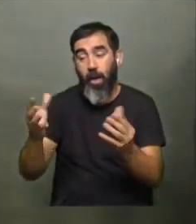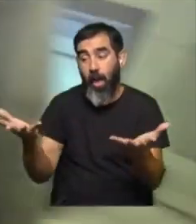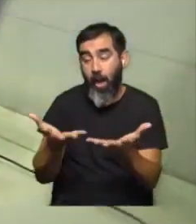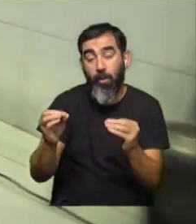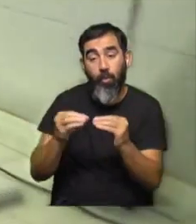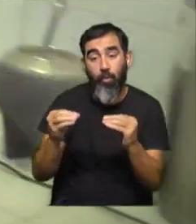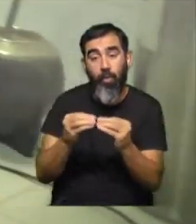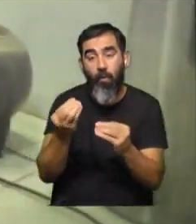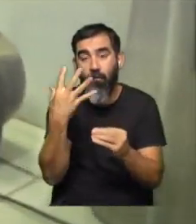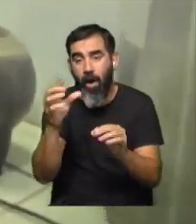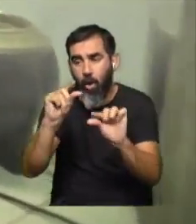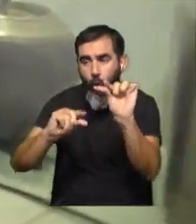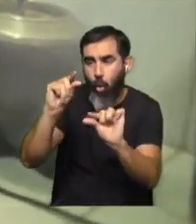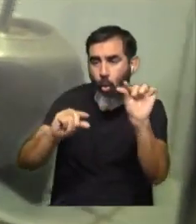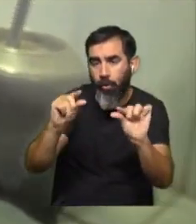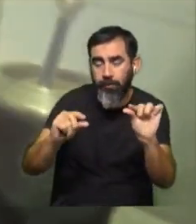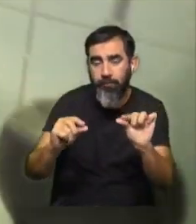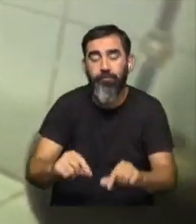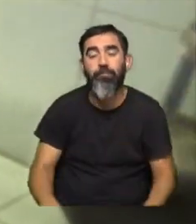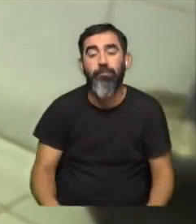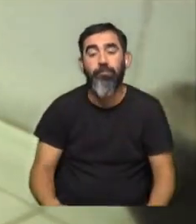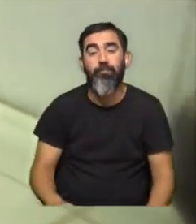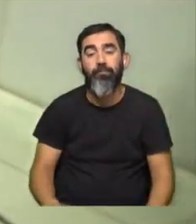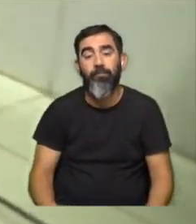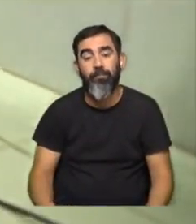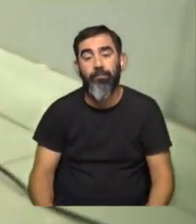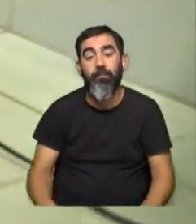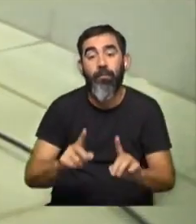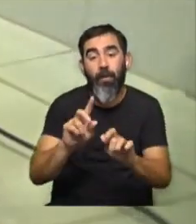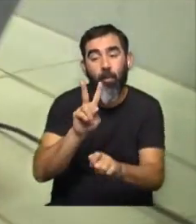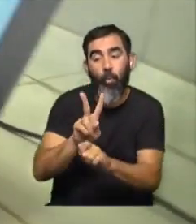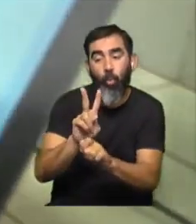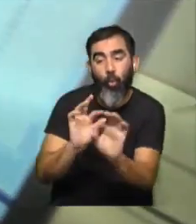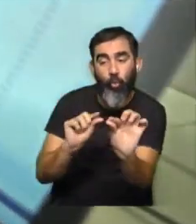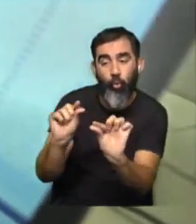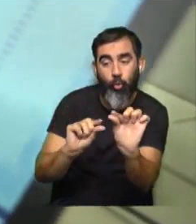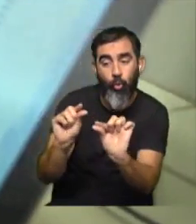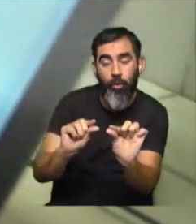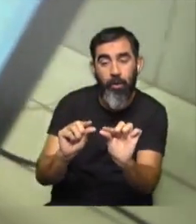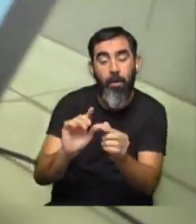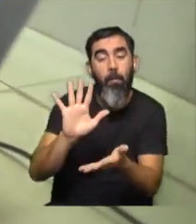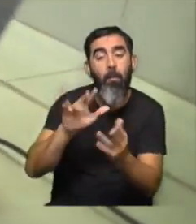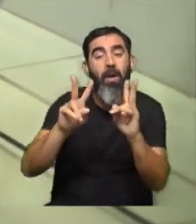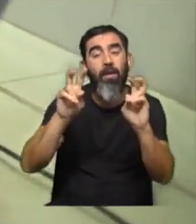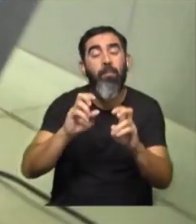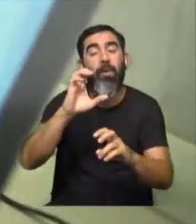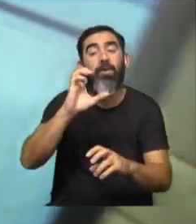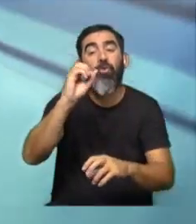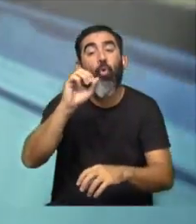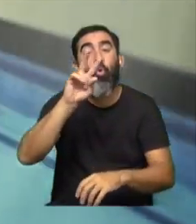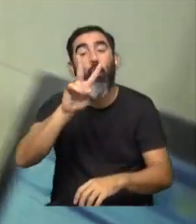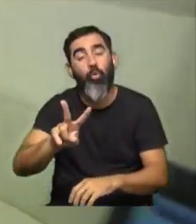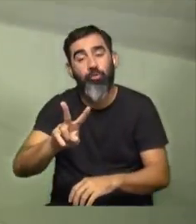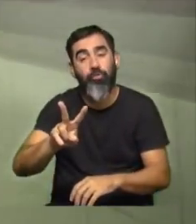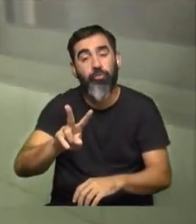censando los valores que se están midiendo en la chimenea, que los tenemos que estar controlando, sobre todo la composición de CO2, que